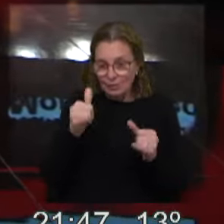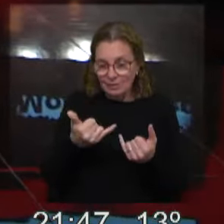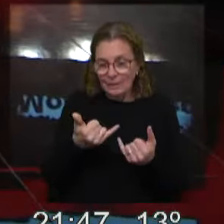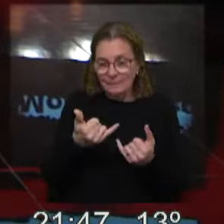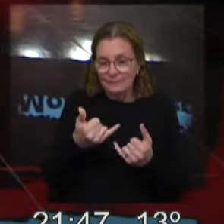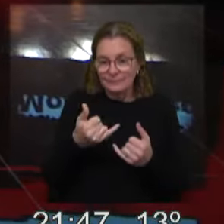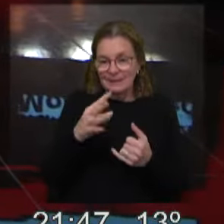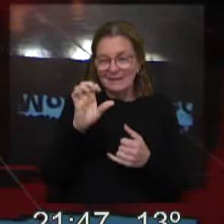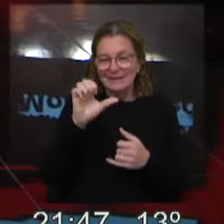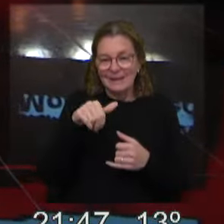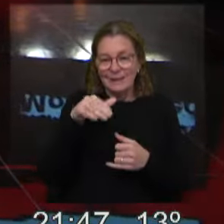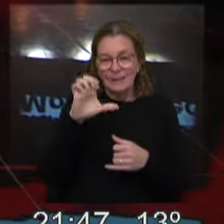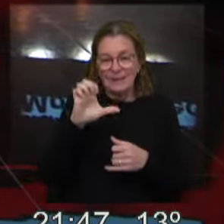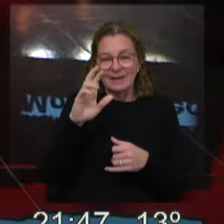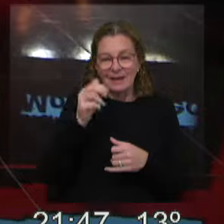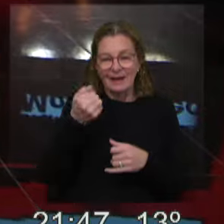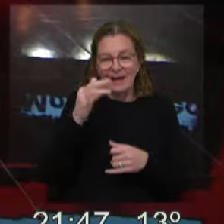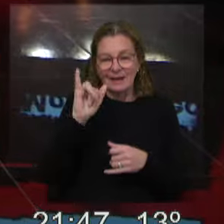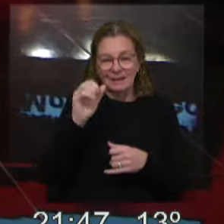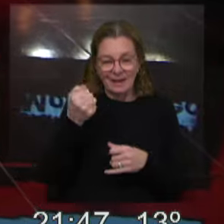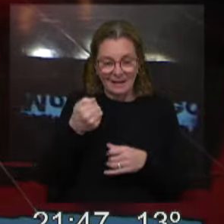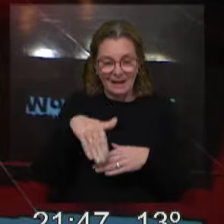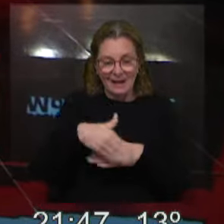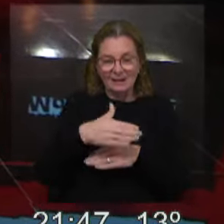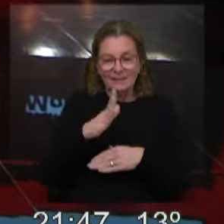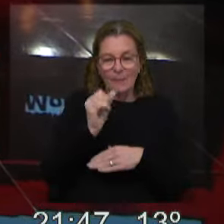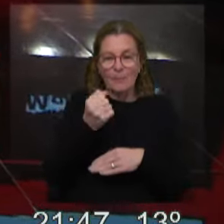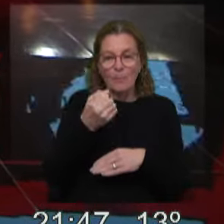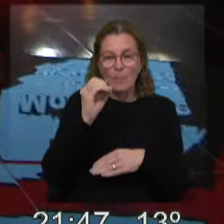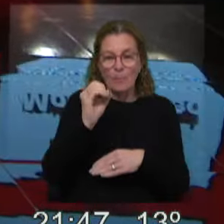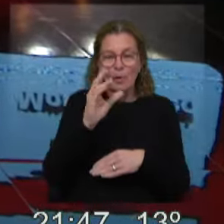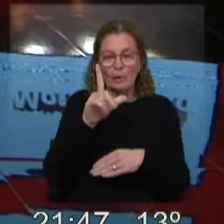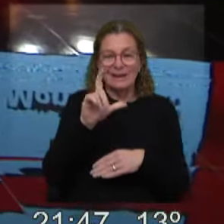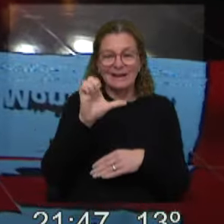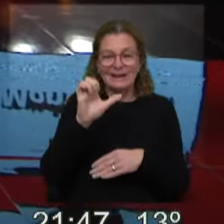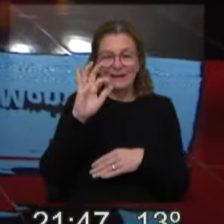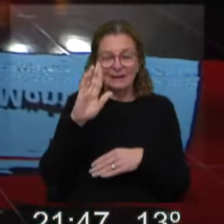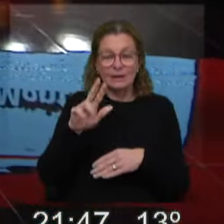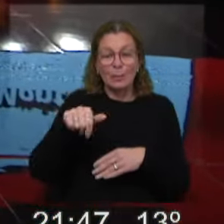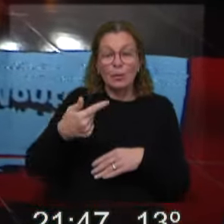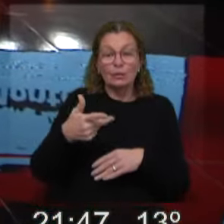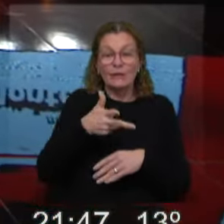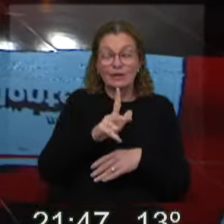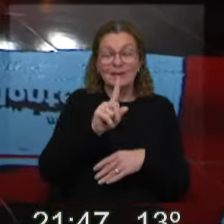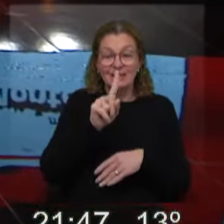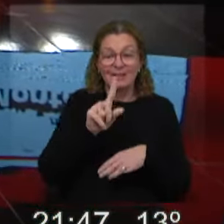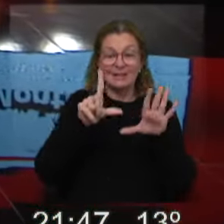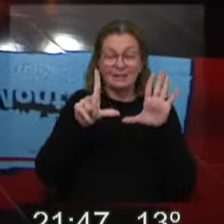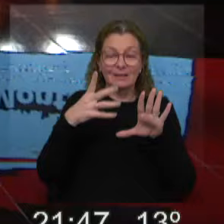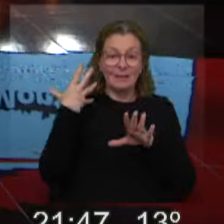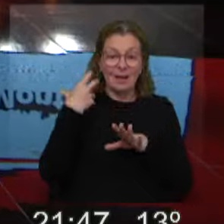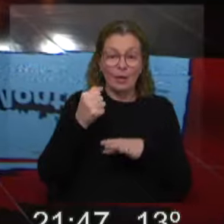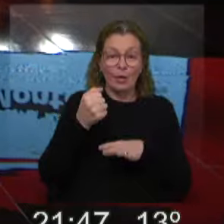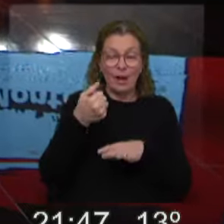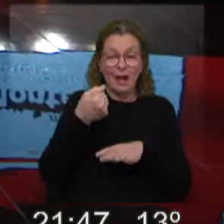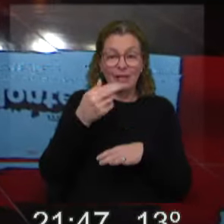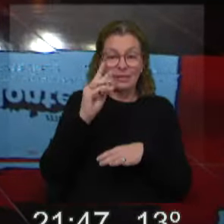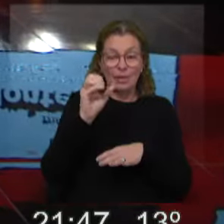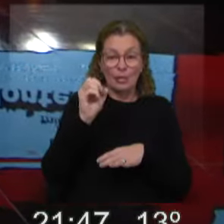La Temeraria, ahí en Polié y Boulevard España, pero después tienen otra fecha, el 17 de agosto en Andrómeda